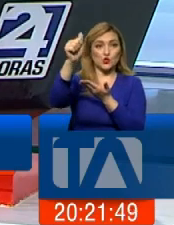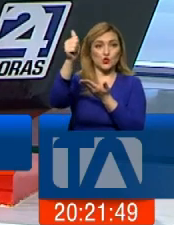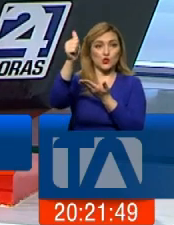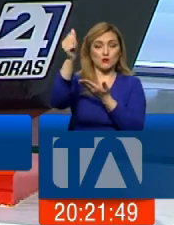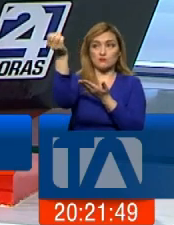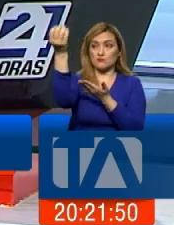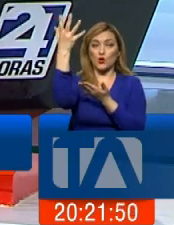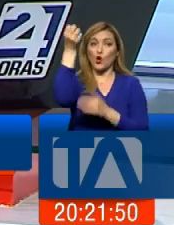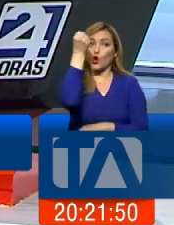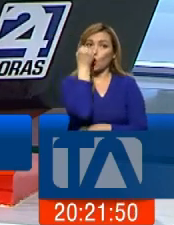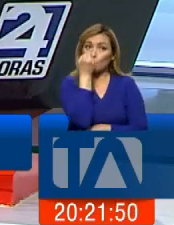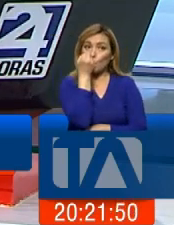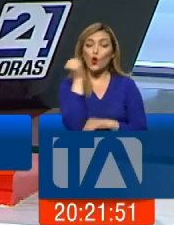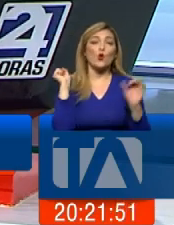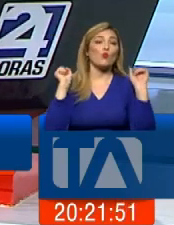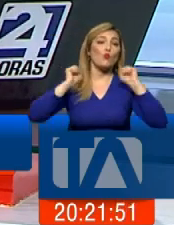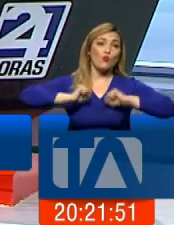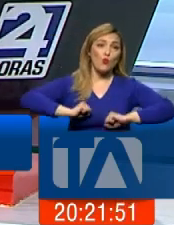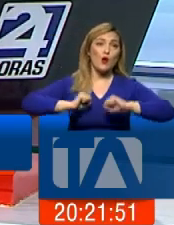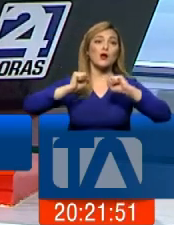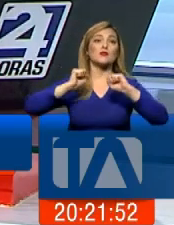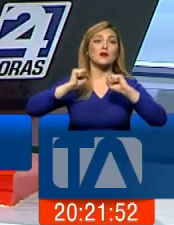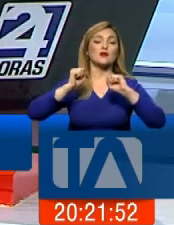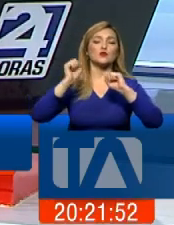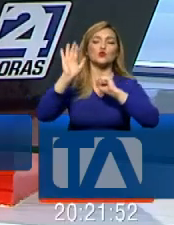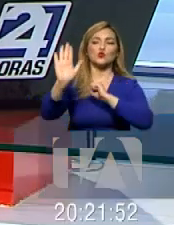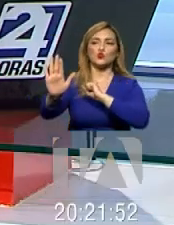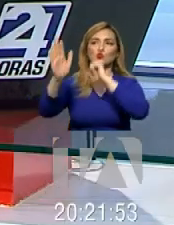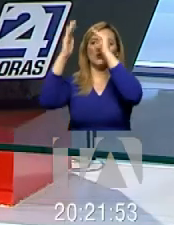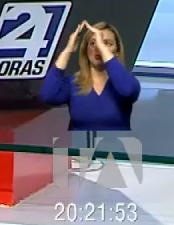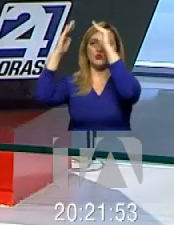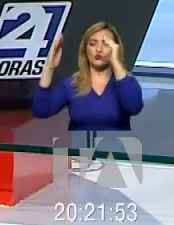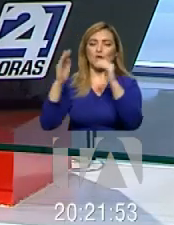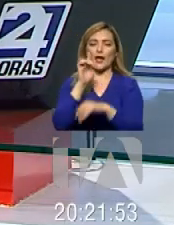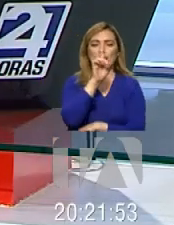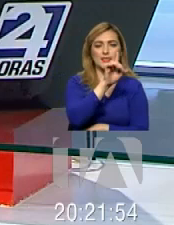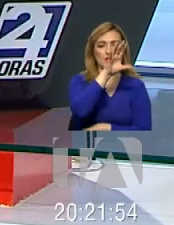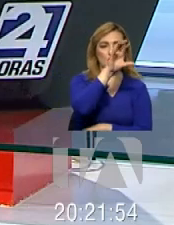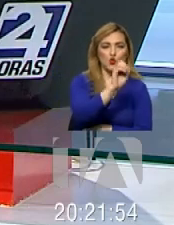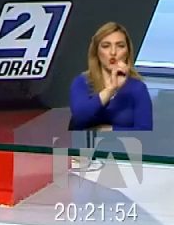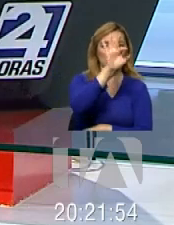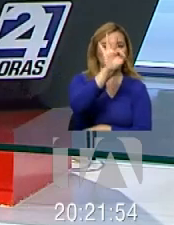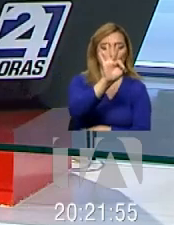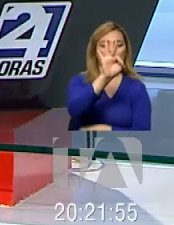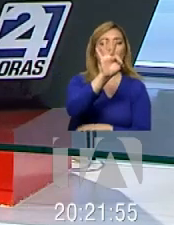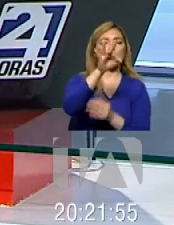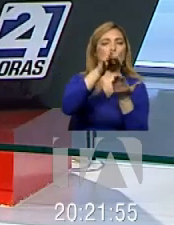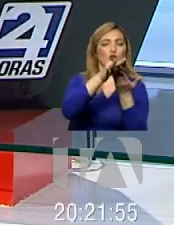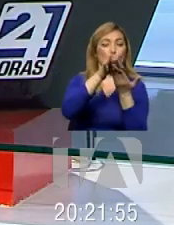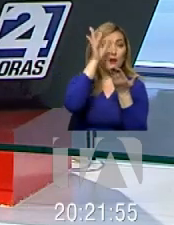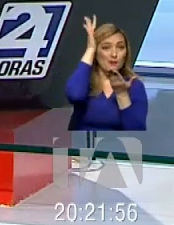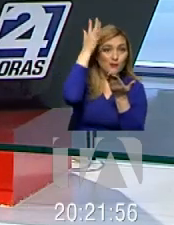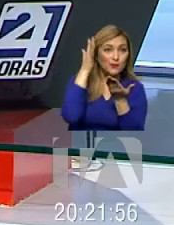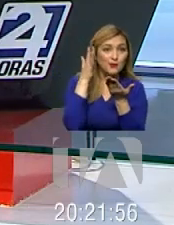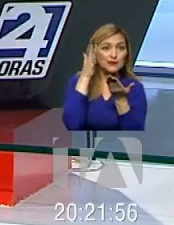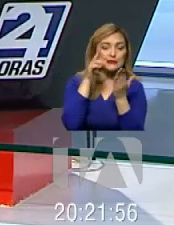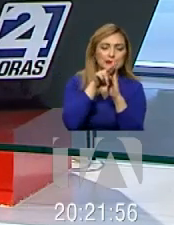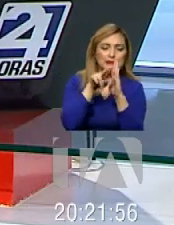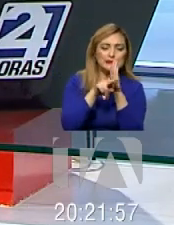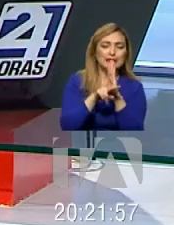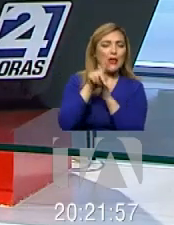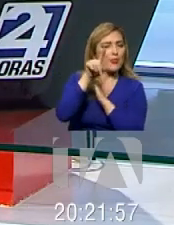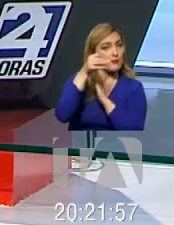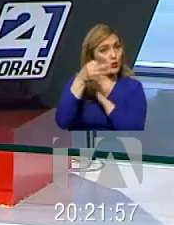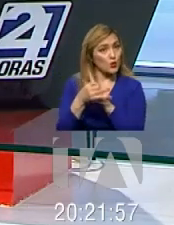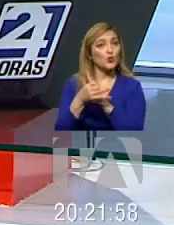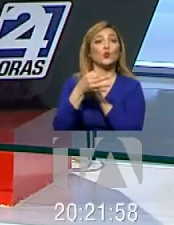semáforo rojo, únicamente podrá realizarse en casa. Para los 109 cantones que están en amarillo, hay lineamientos